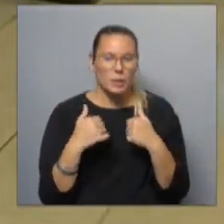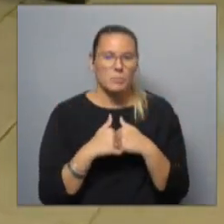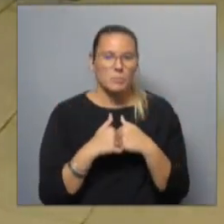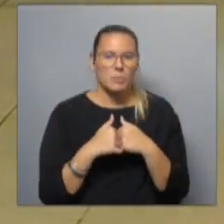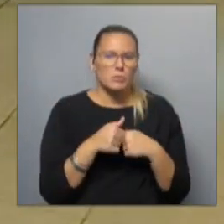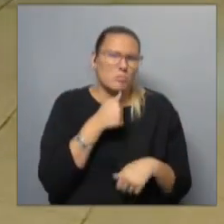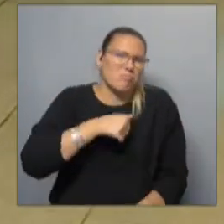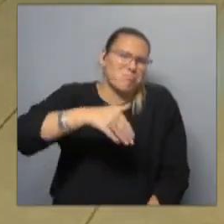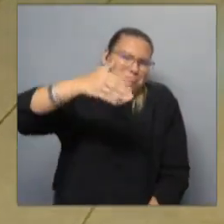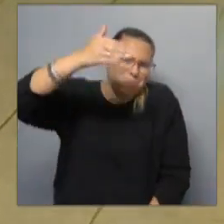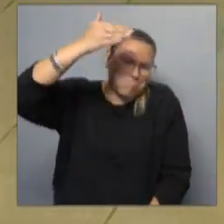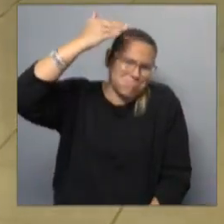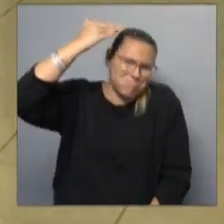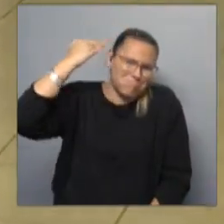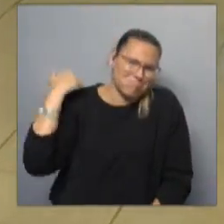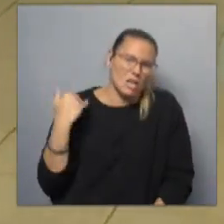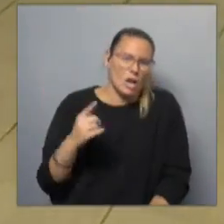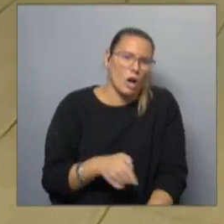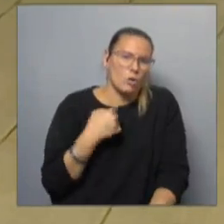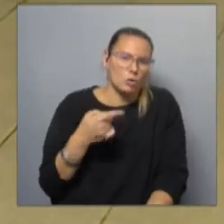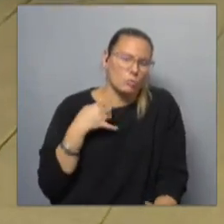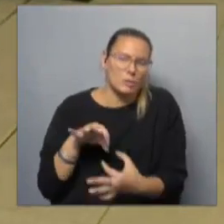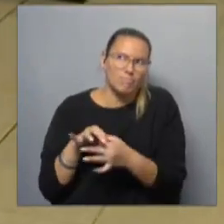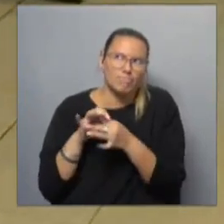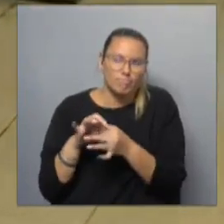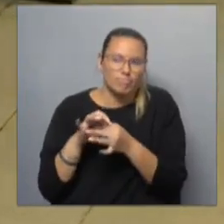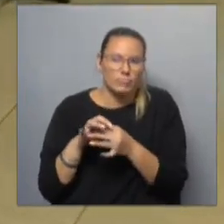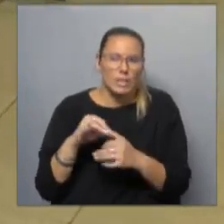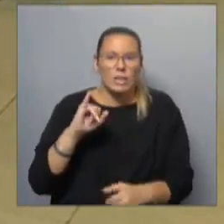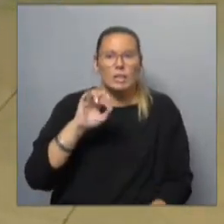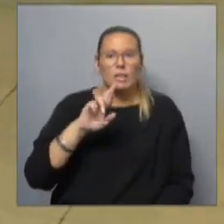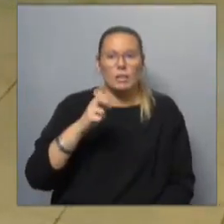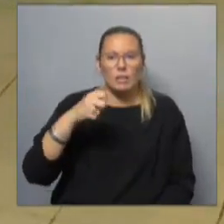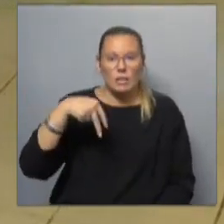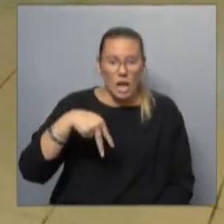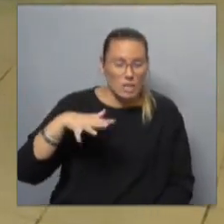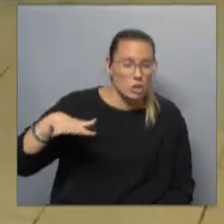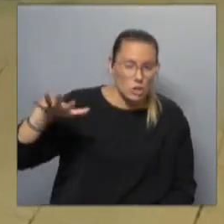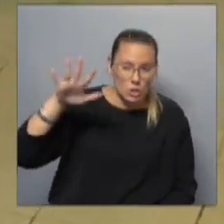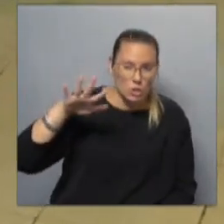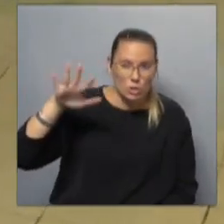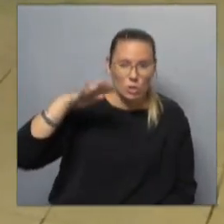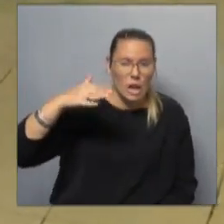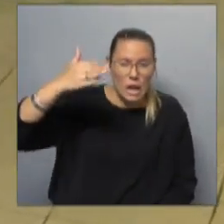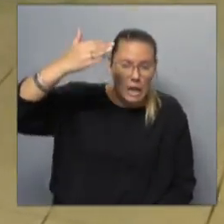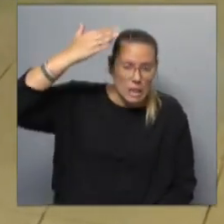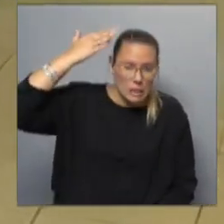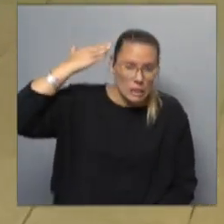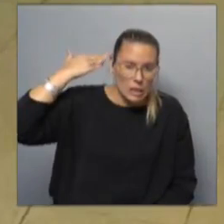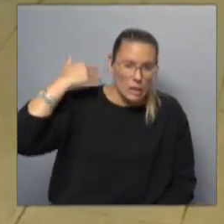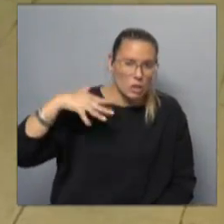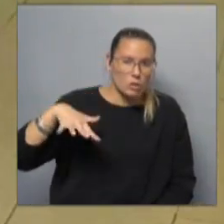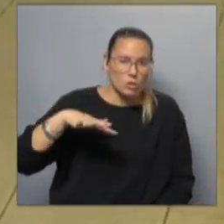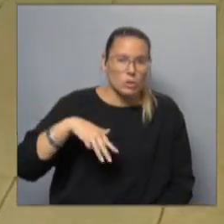Es una vieja tradición, arraigada, imagínate que en Irán, en toda la zona de Irán, la antigua Persia, es una zona